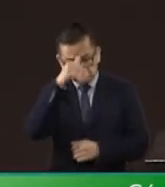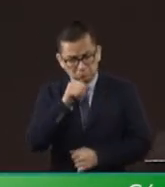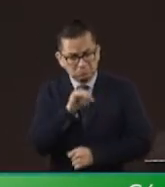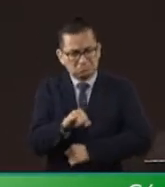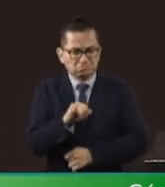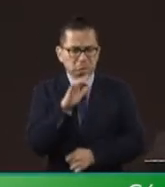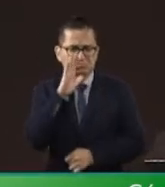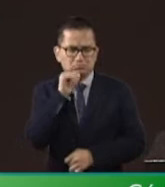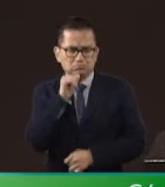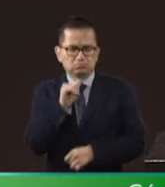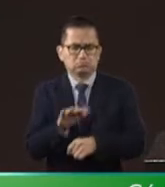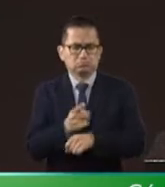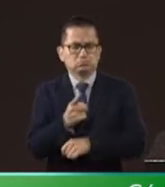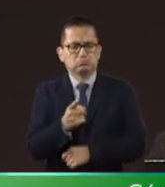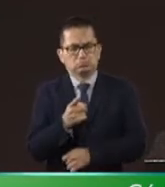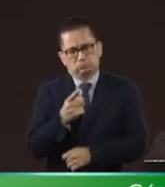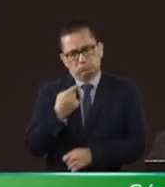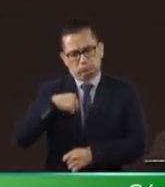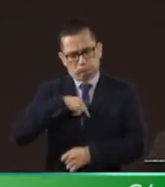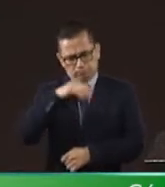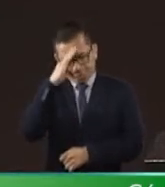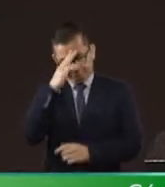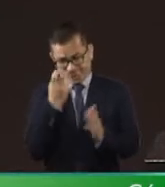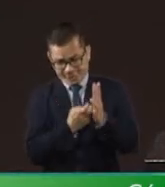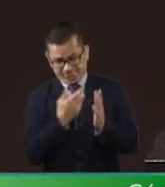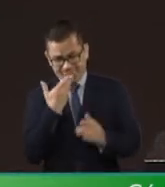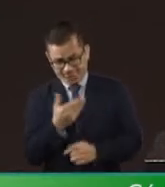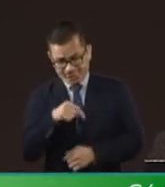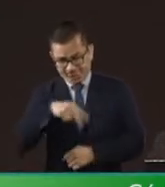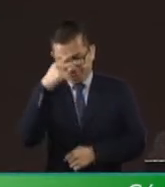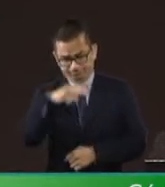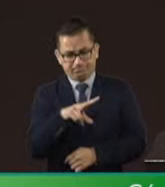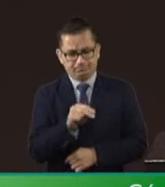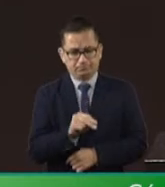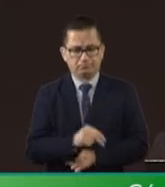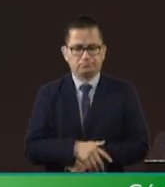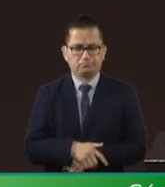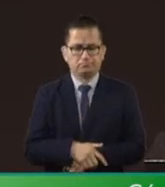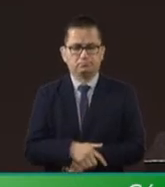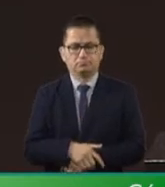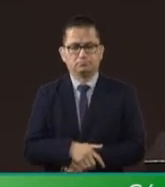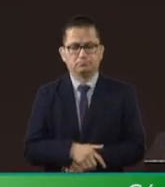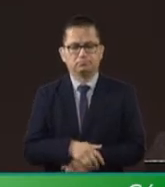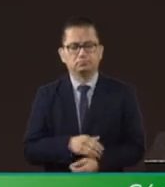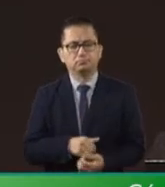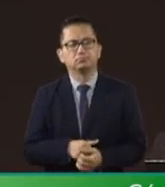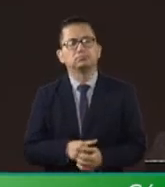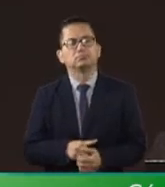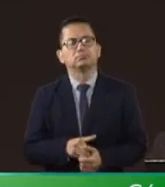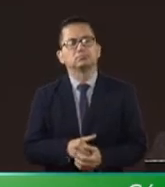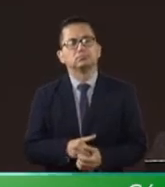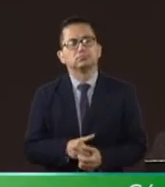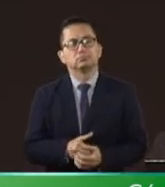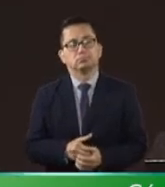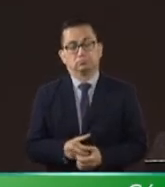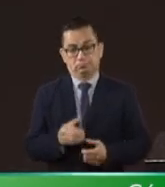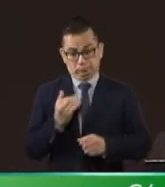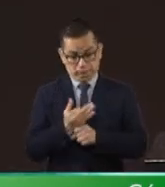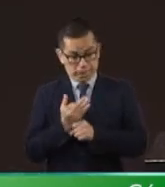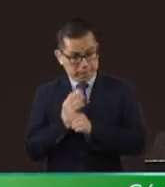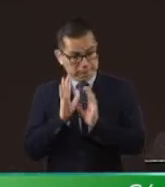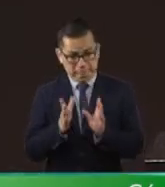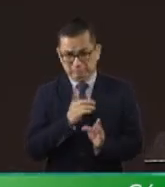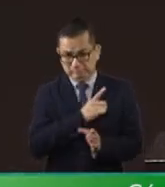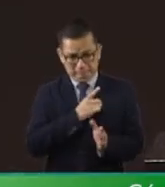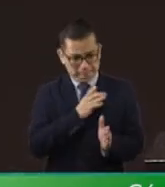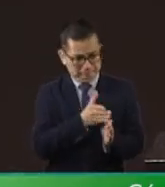se los digo de corazón, que no es lo mejor para nuestro país. Estamos en el punto cero. Hoy decidimos